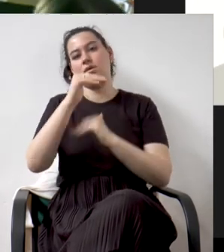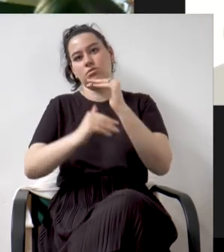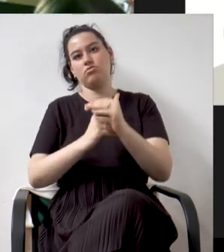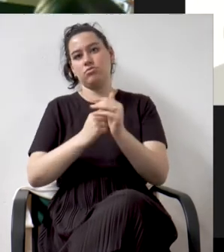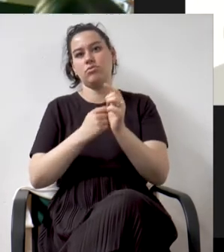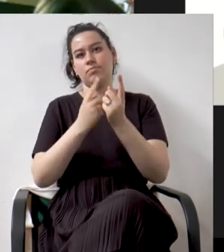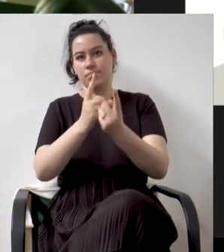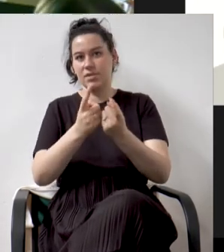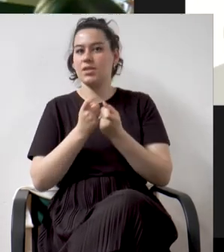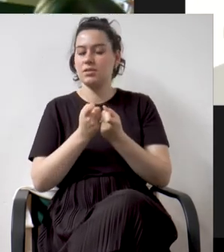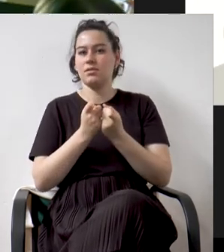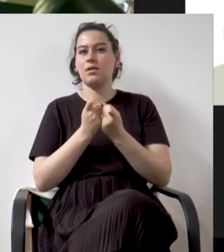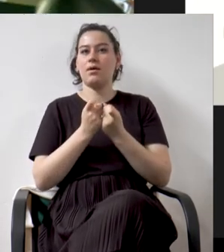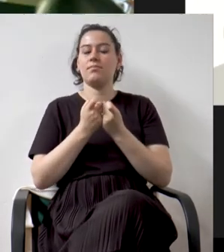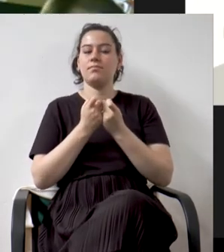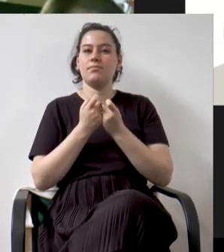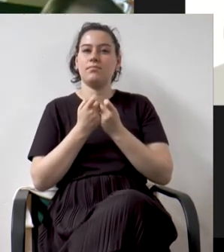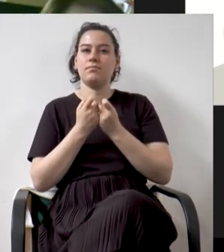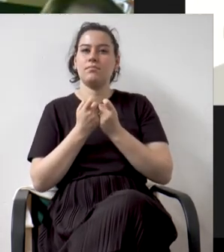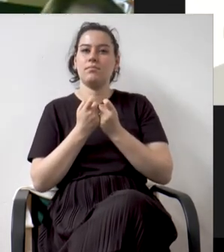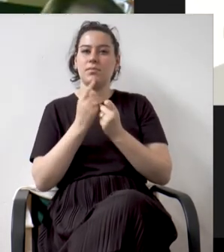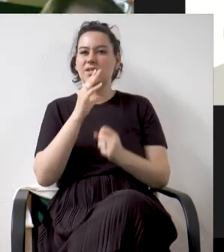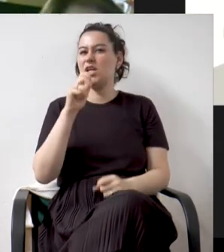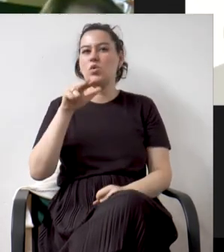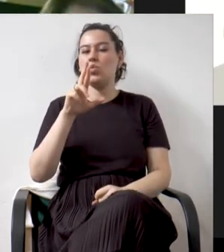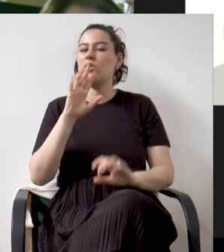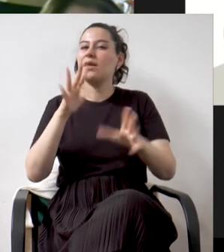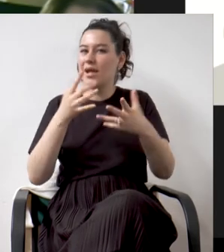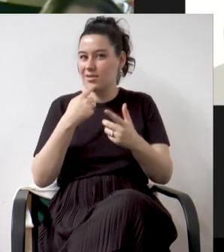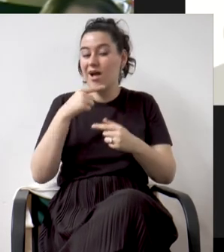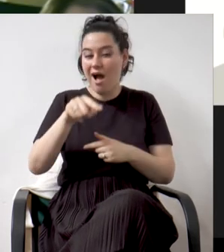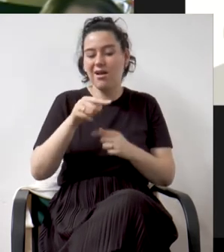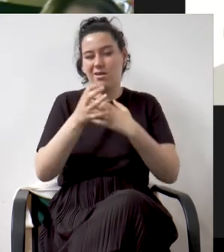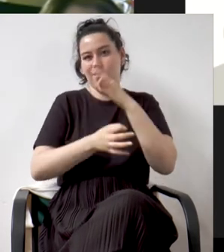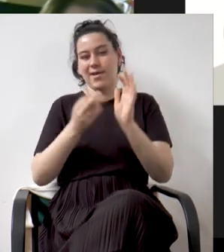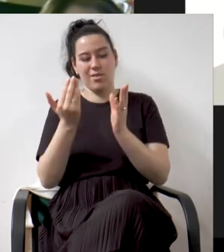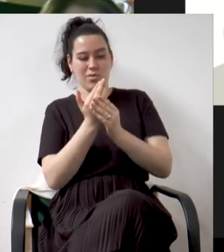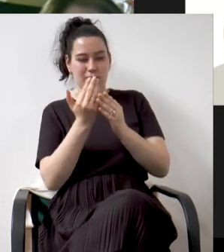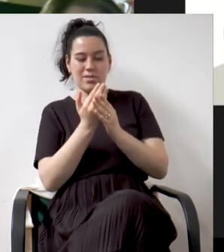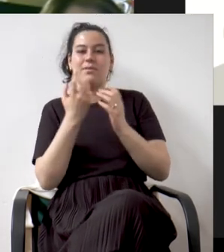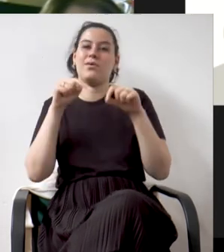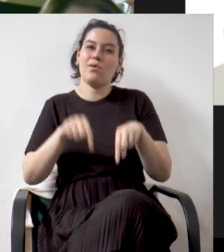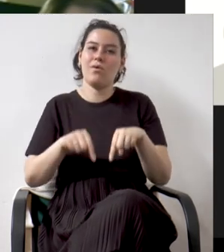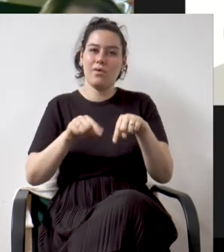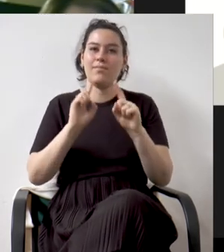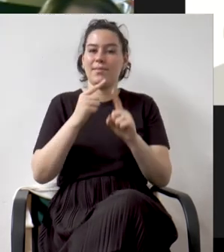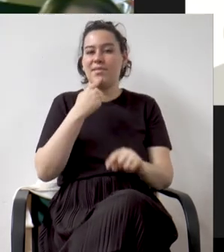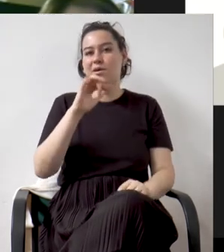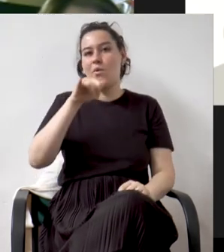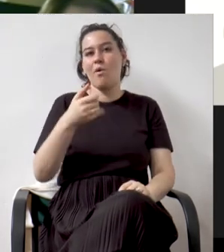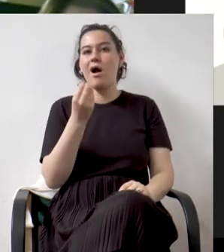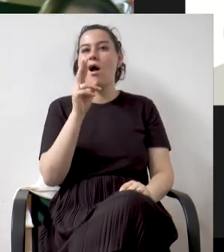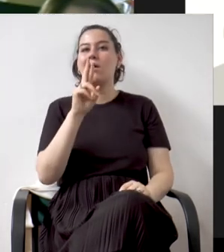que pauta lo que vendría a ser un CENUR. Porque en realidad, hoy en día, como bien lo decía Joaquín